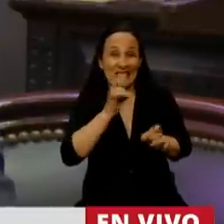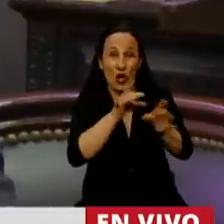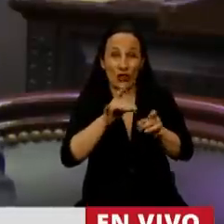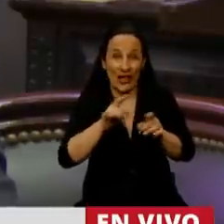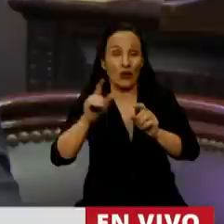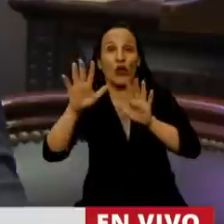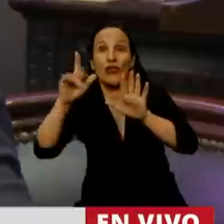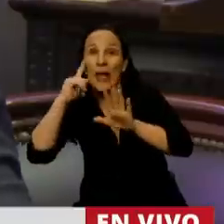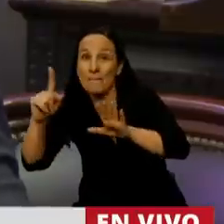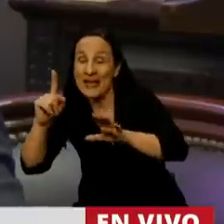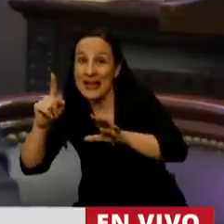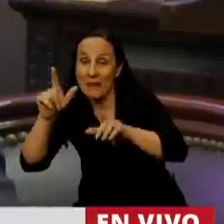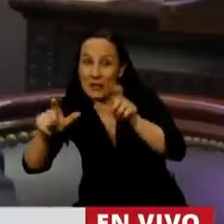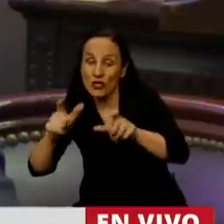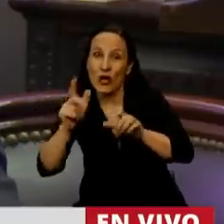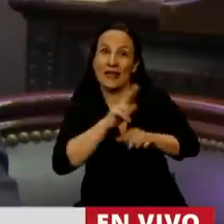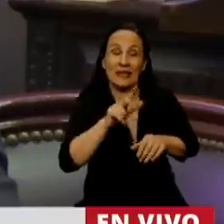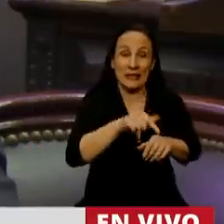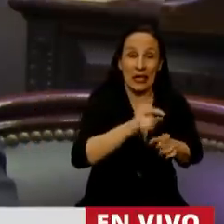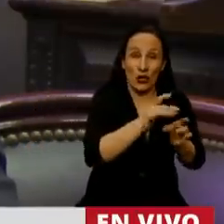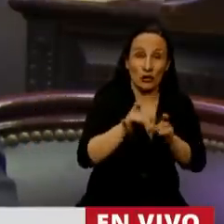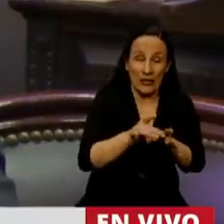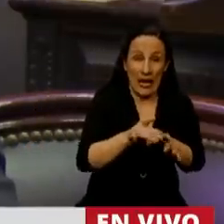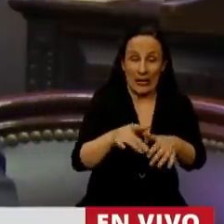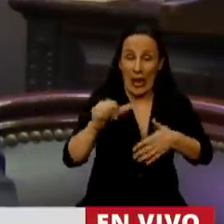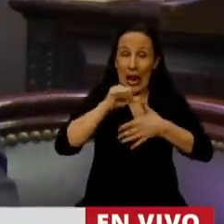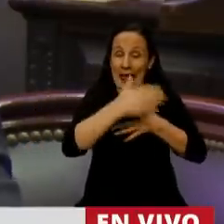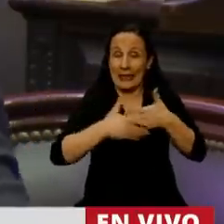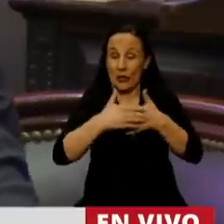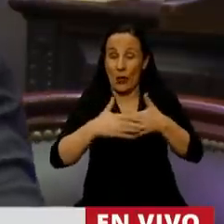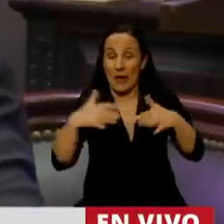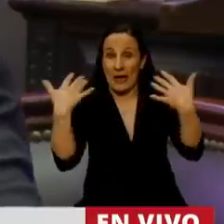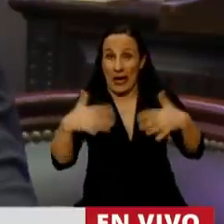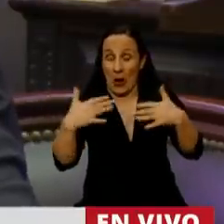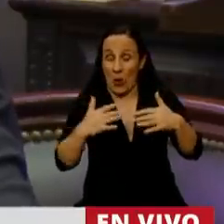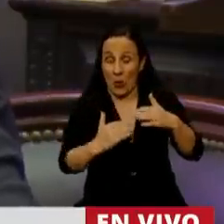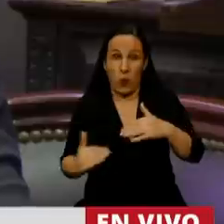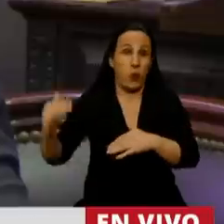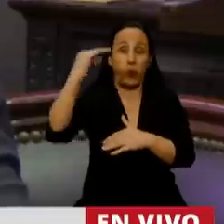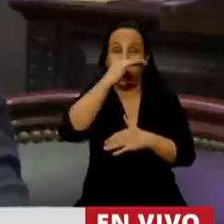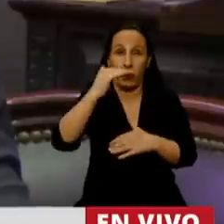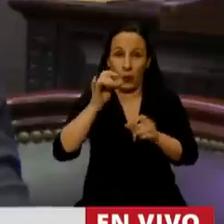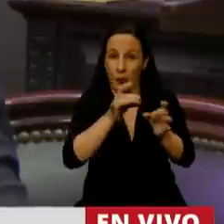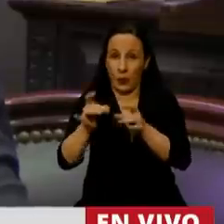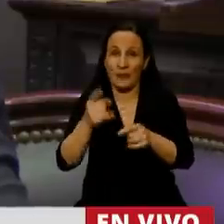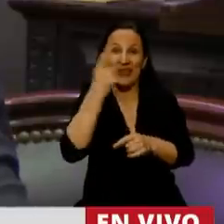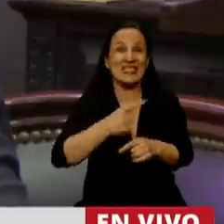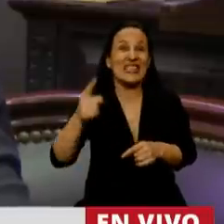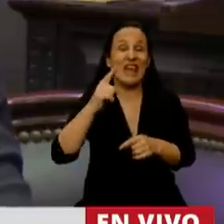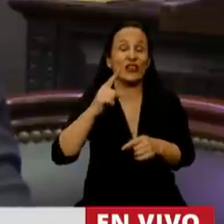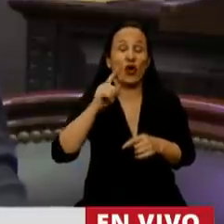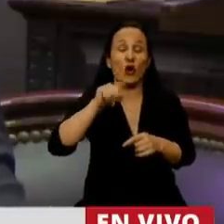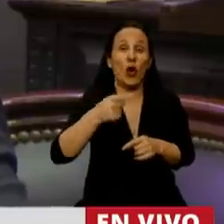primeros en latinoamérica decimoquintos entre los 194 países del mundo 7,13 muertos por